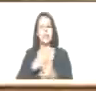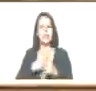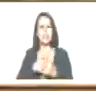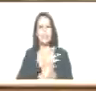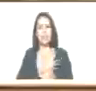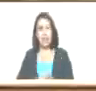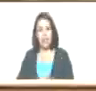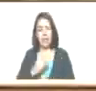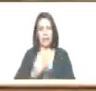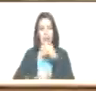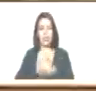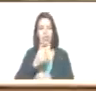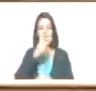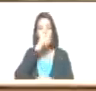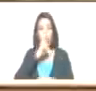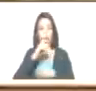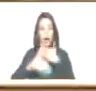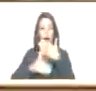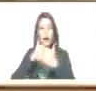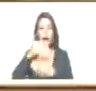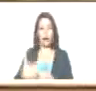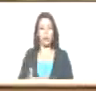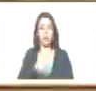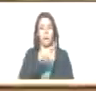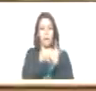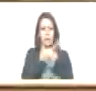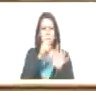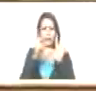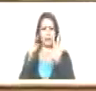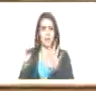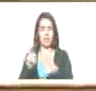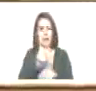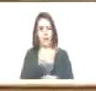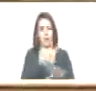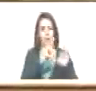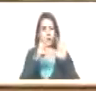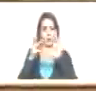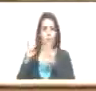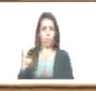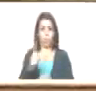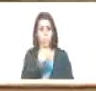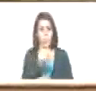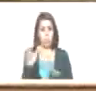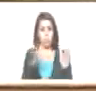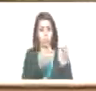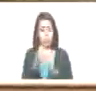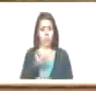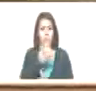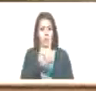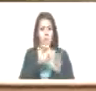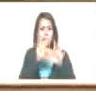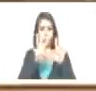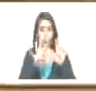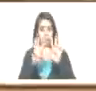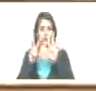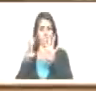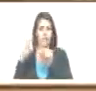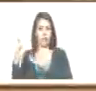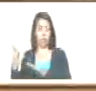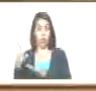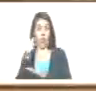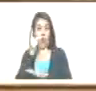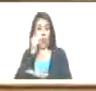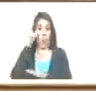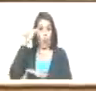ni dos años de la masacre del 27, 28 de febrero y 1 de marzo de 1989, cuando este ladrón, Pedro